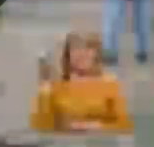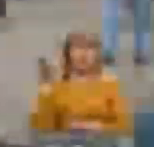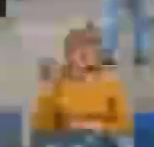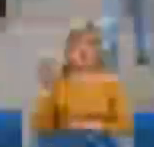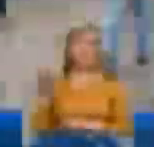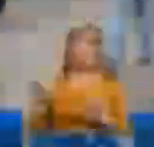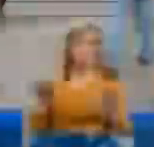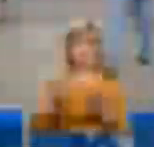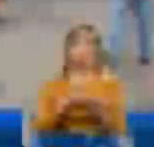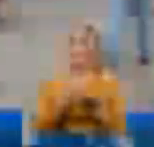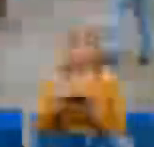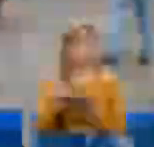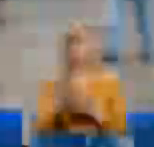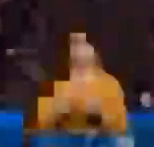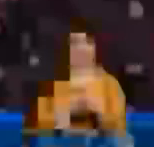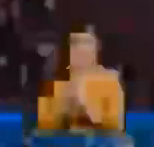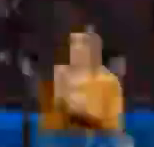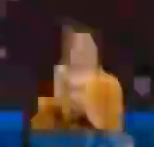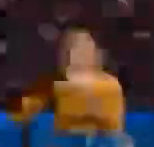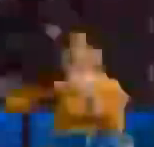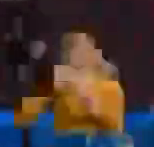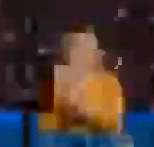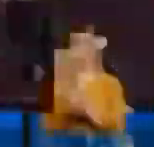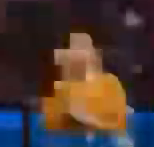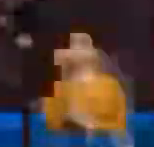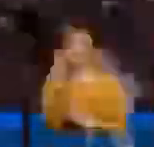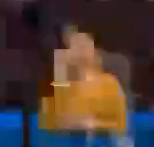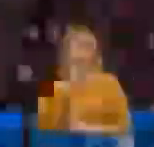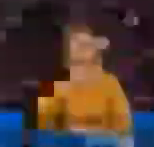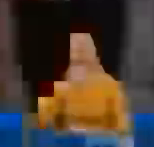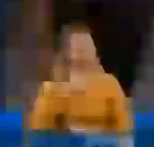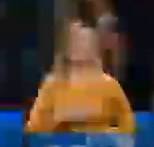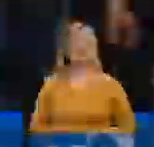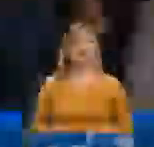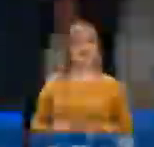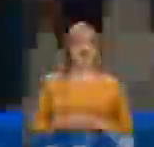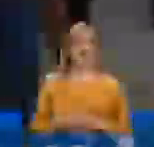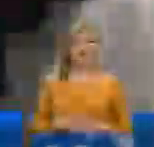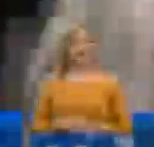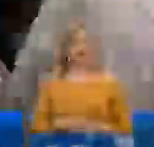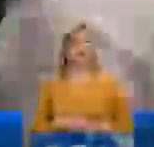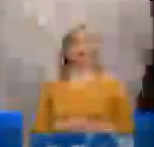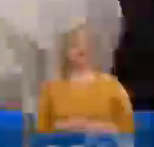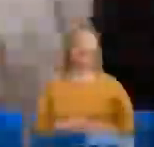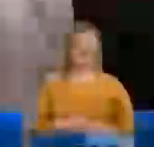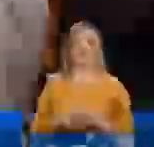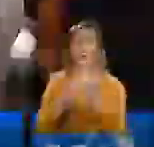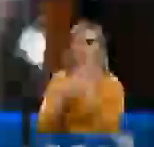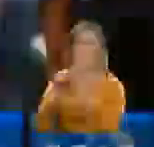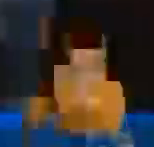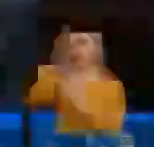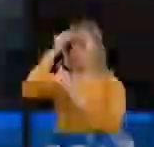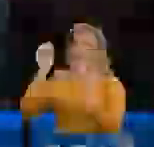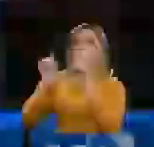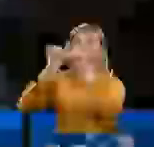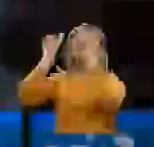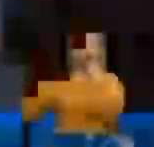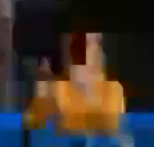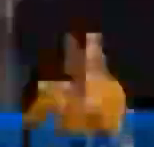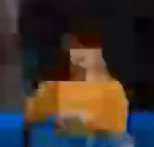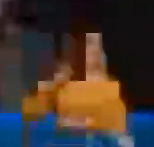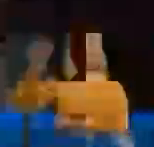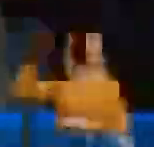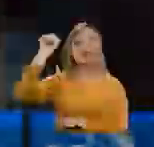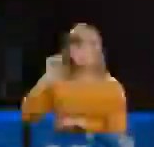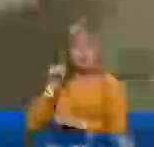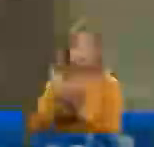aún no les pagan ni la primera ni la segunda quincena de agosto. Según la consulta realizada al Ministerio de Educación, desde ayer se